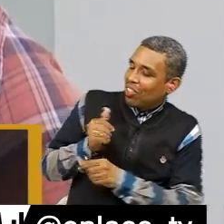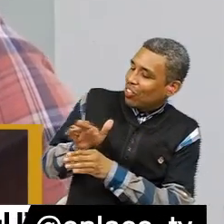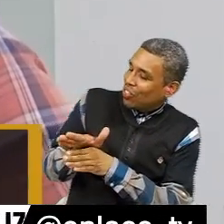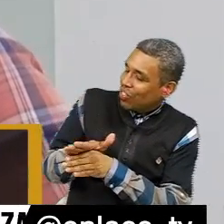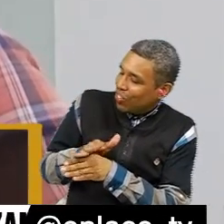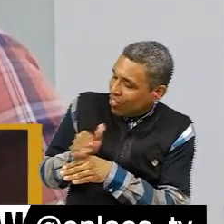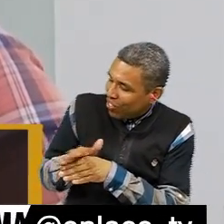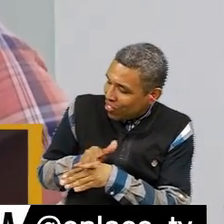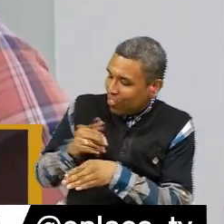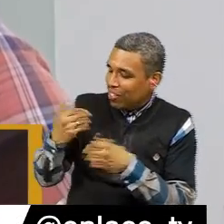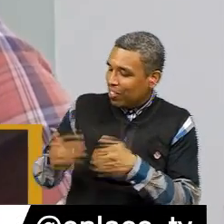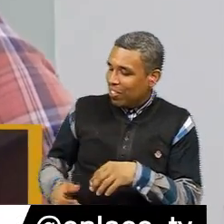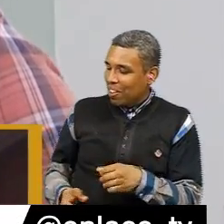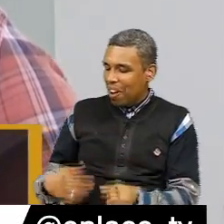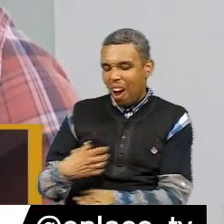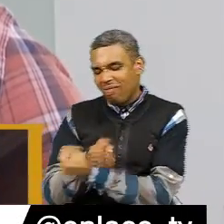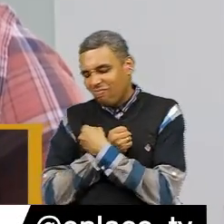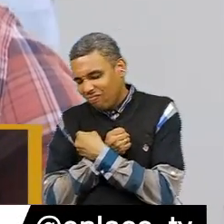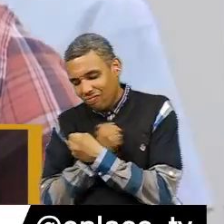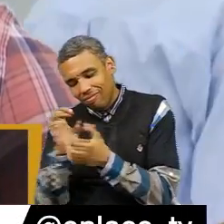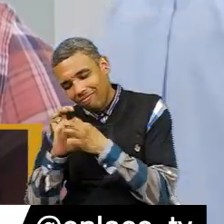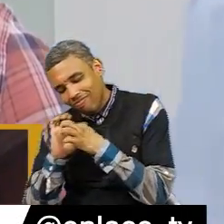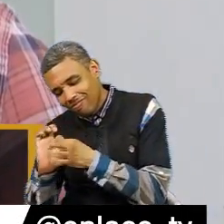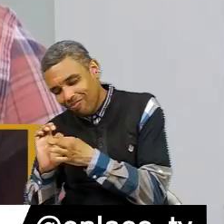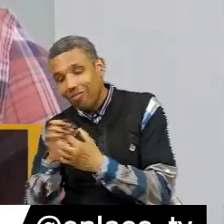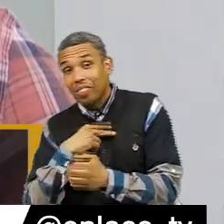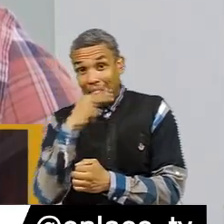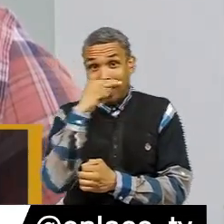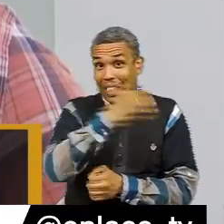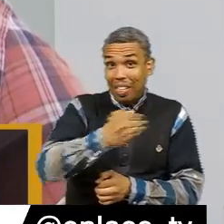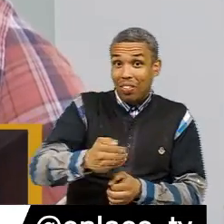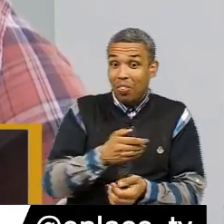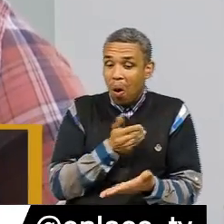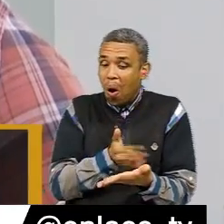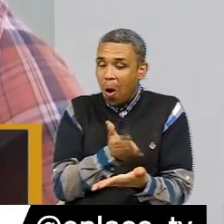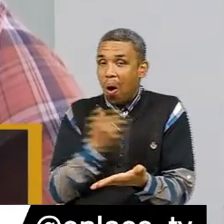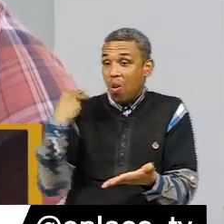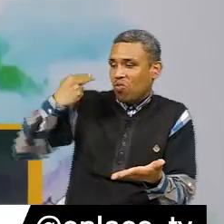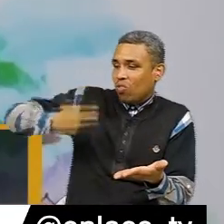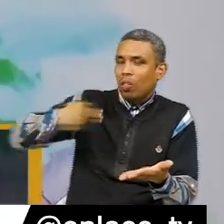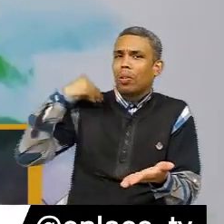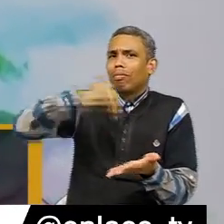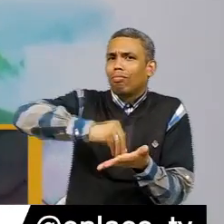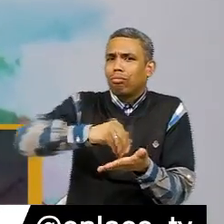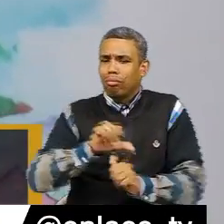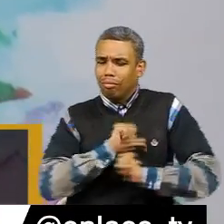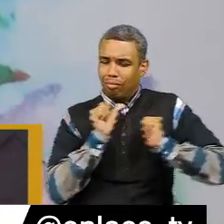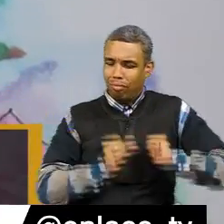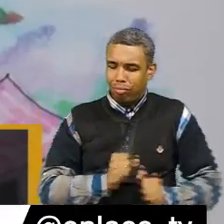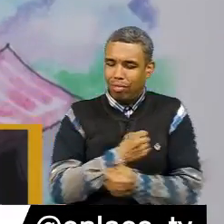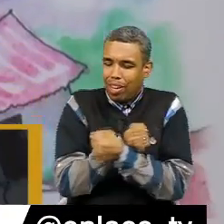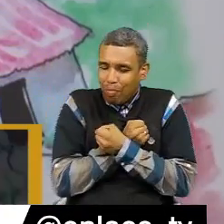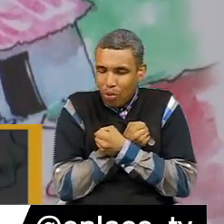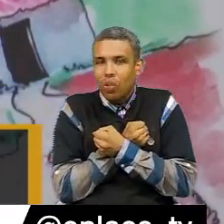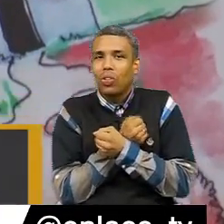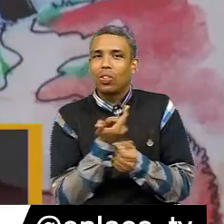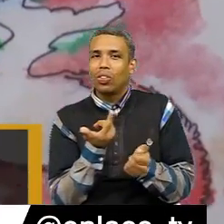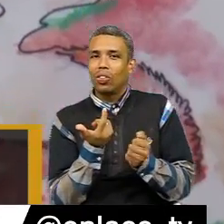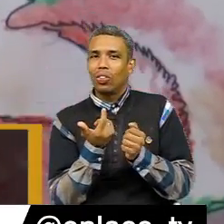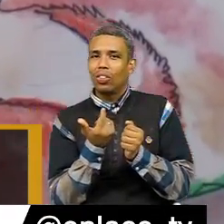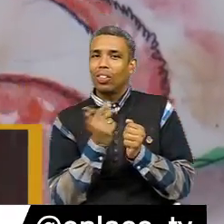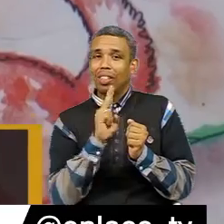alcanza como a interpretar y a ver todas las vivencias que los niños viven con ellos, enmarcada en el amor, unas aventuras maravillosas que hace que